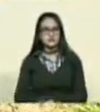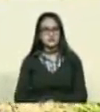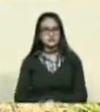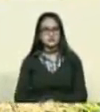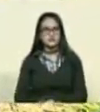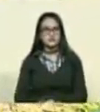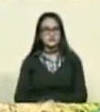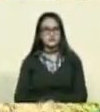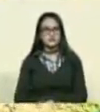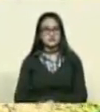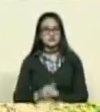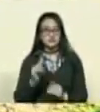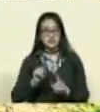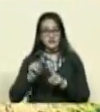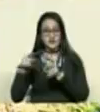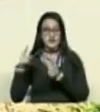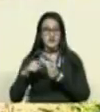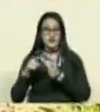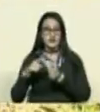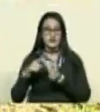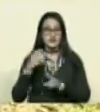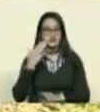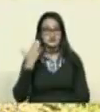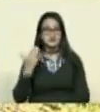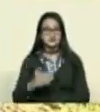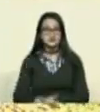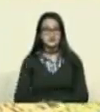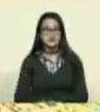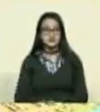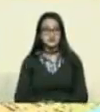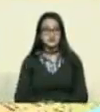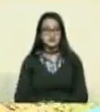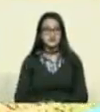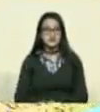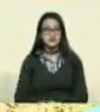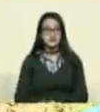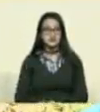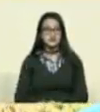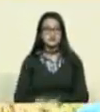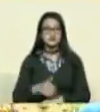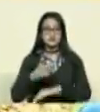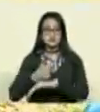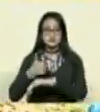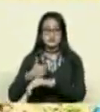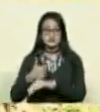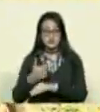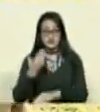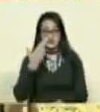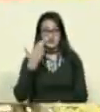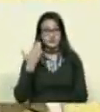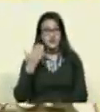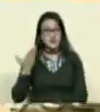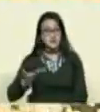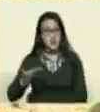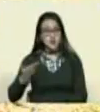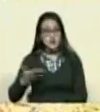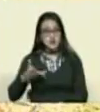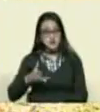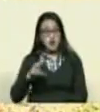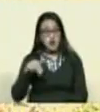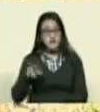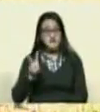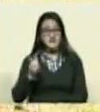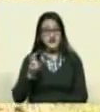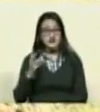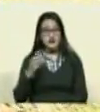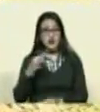Correcto, le doy el pase a la periodista entonces. Sí, ya tenían ustedes al jefe de Estado venezolano haciendo este recorrido, importante recorrido que realiza este viernes 3